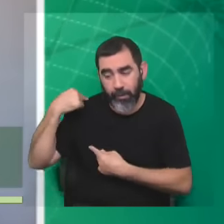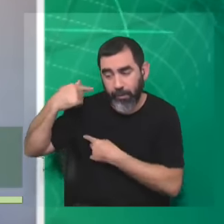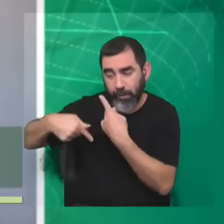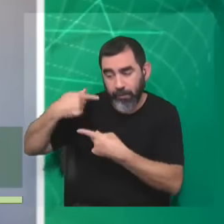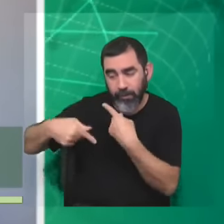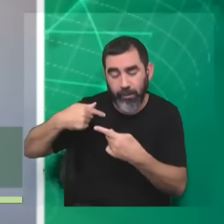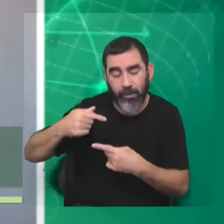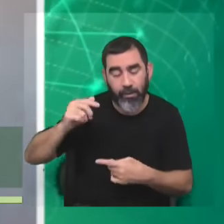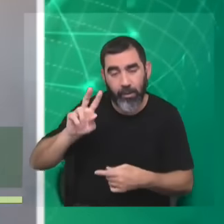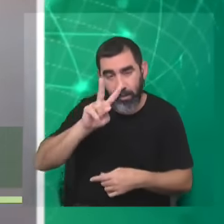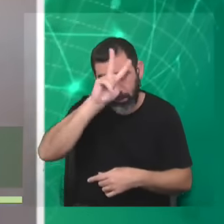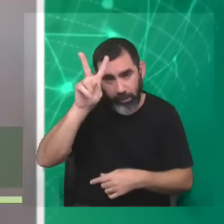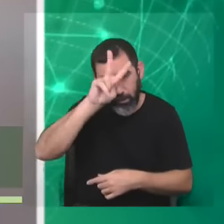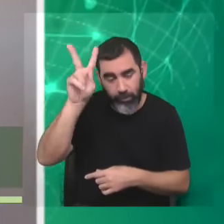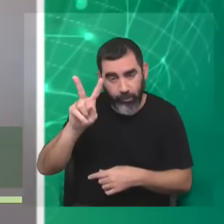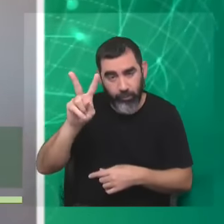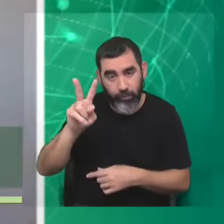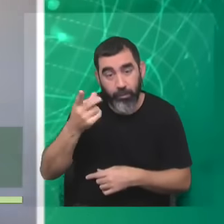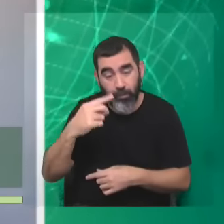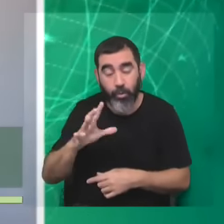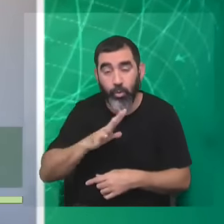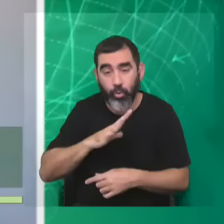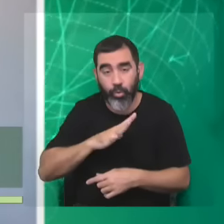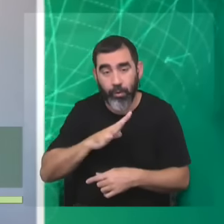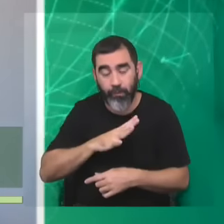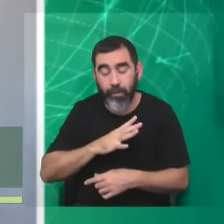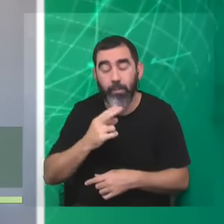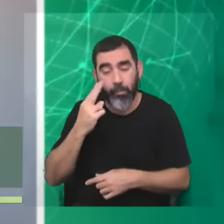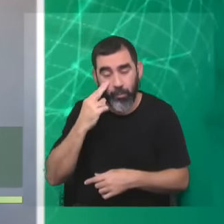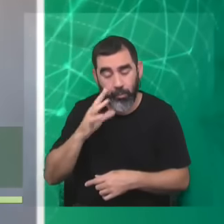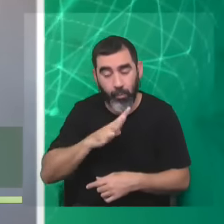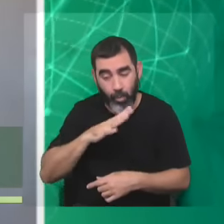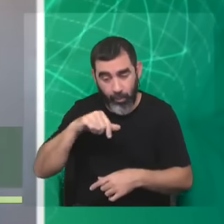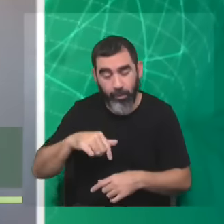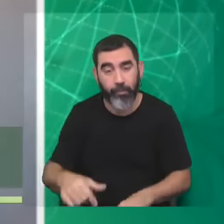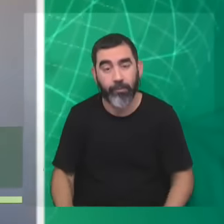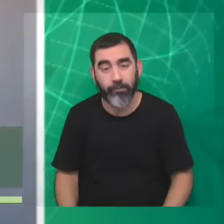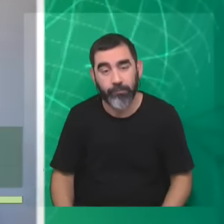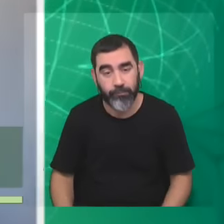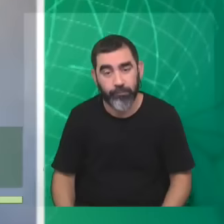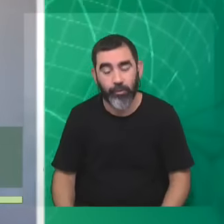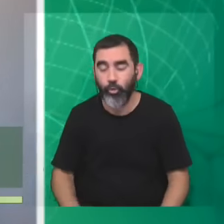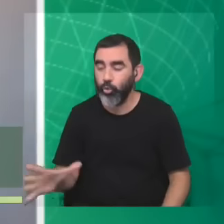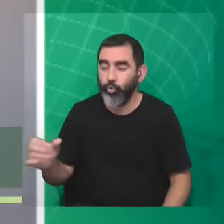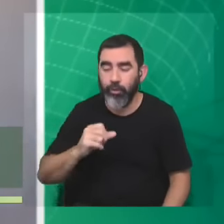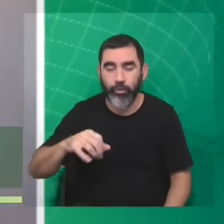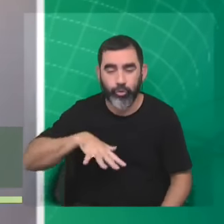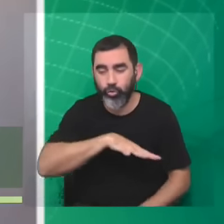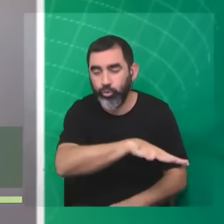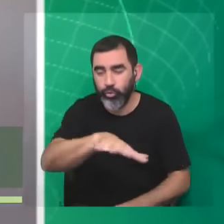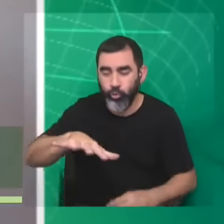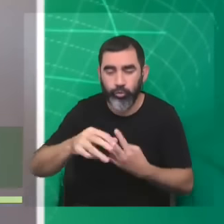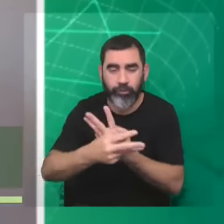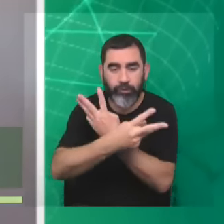pueblos originarios Y esa deuda todavía está presente No pero esto compete a toda la sociedad O sea no